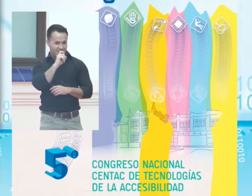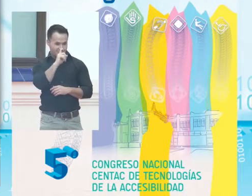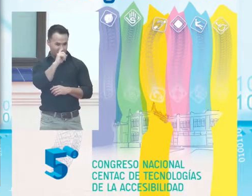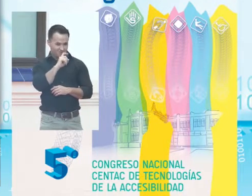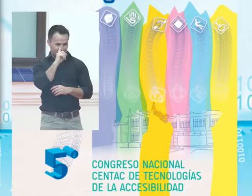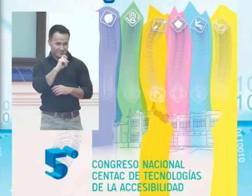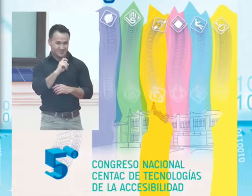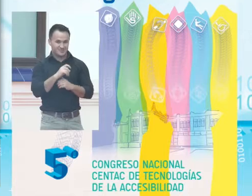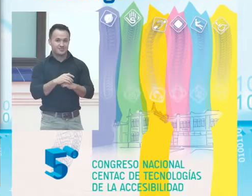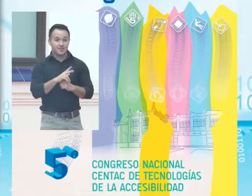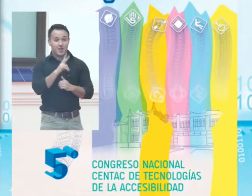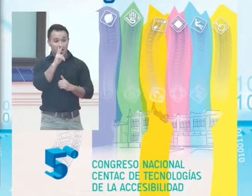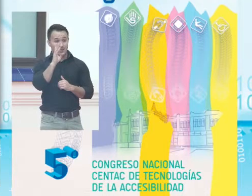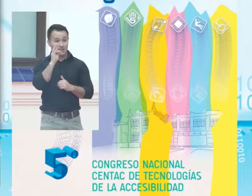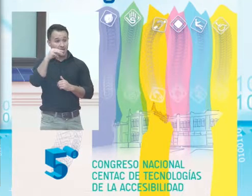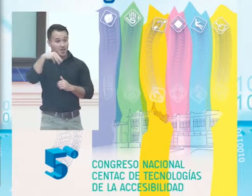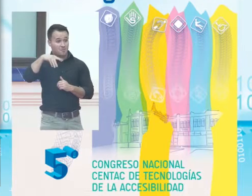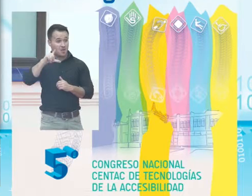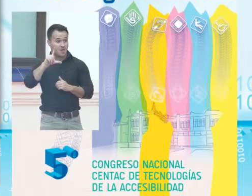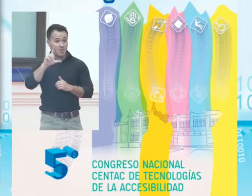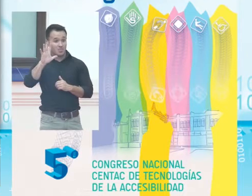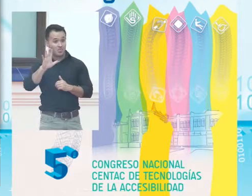hacer HTML5 lo quitaron.